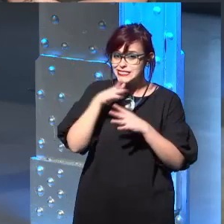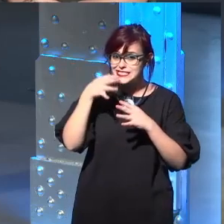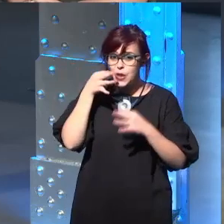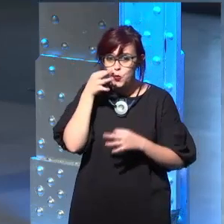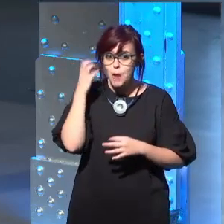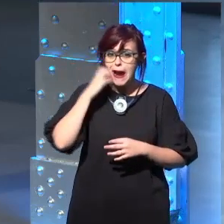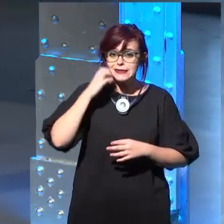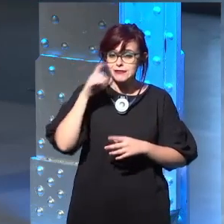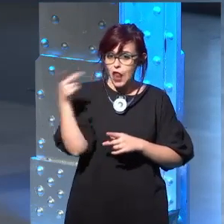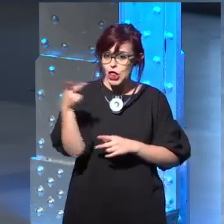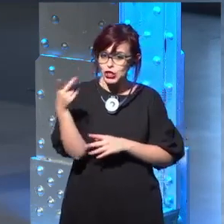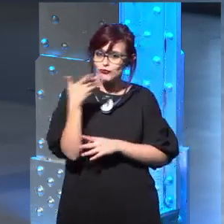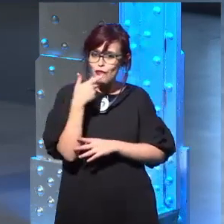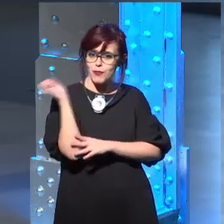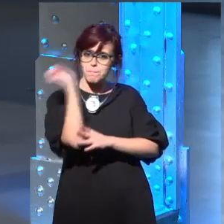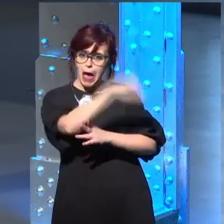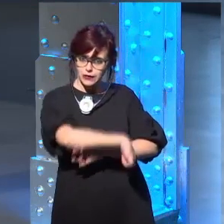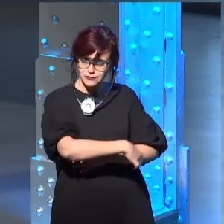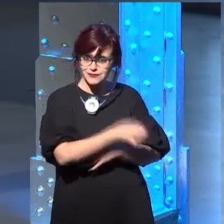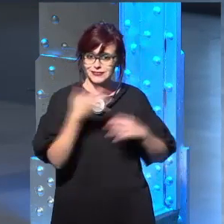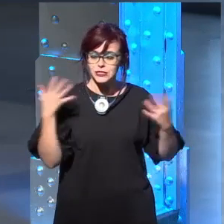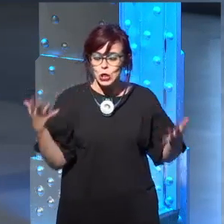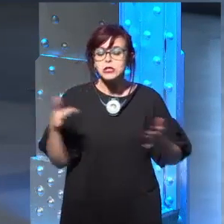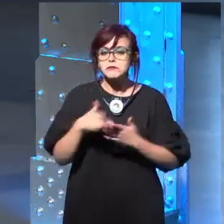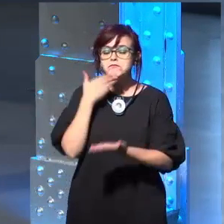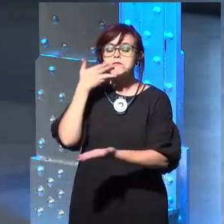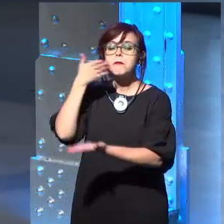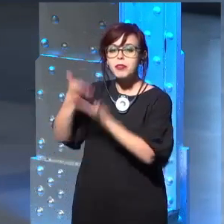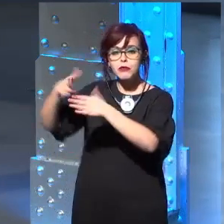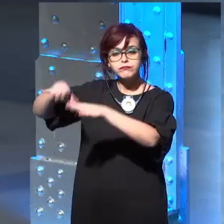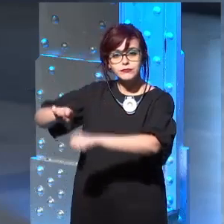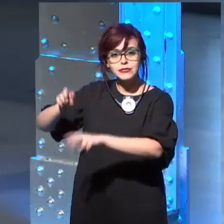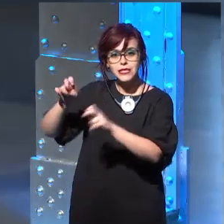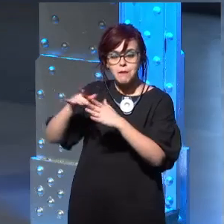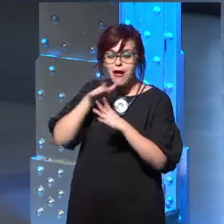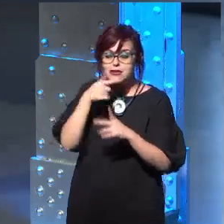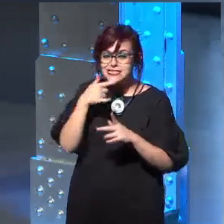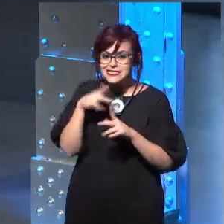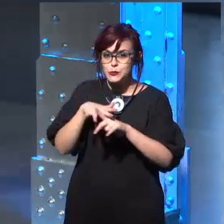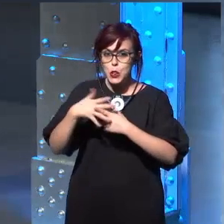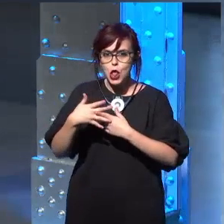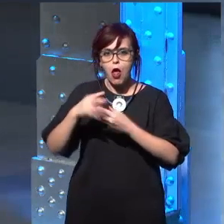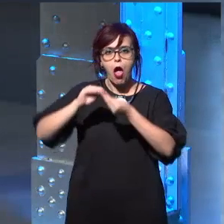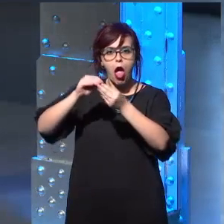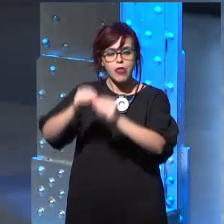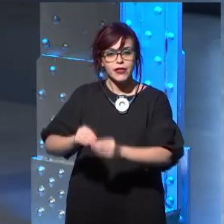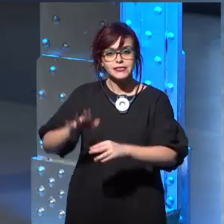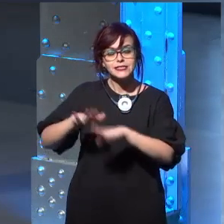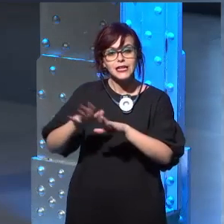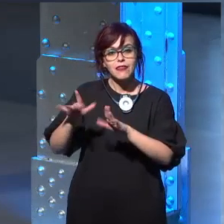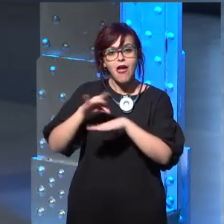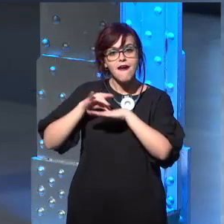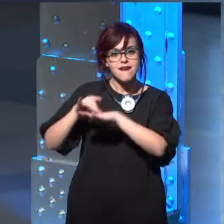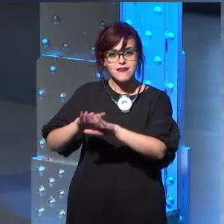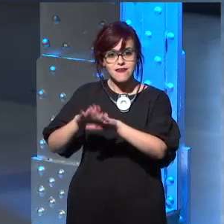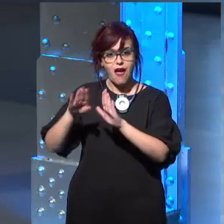y creo que ellos incluso conocen más que Martín, sobre muchos de esos temas. Así que le pidieron